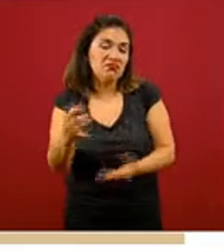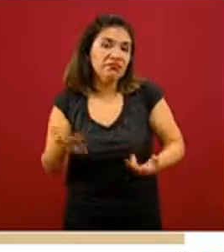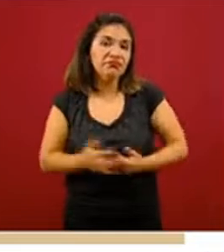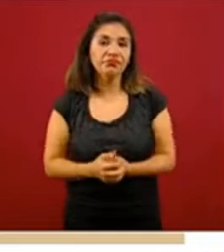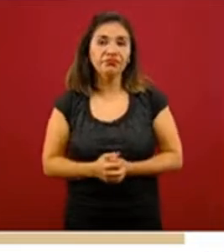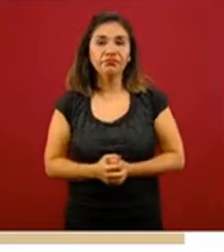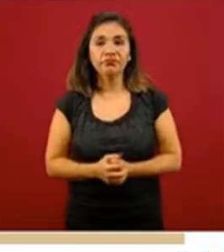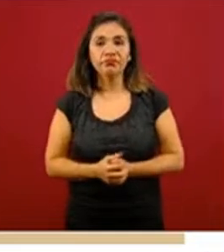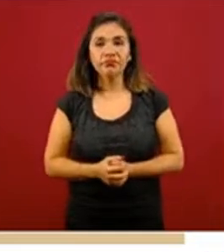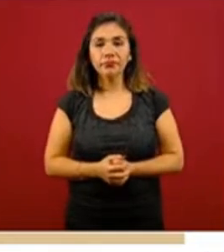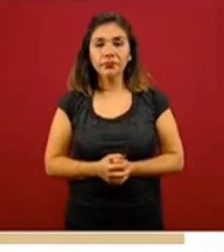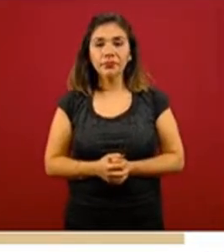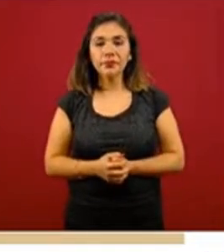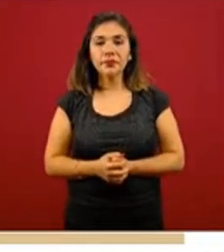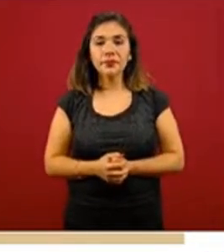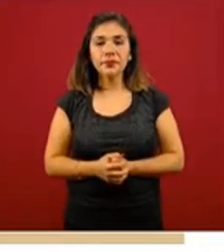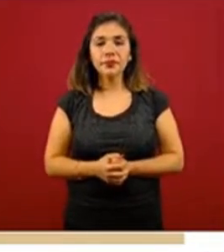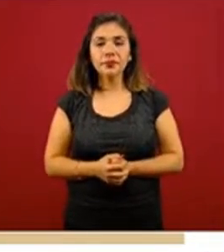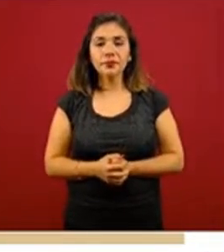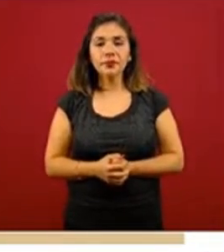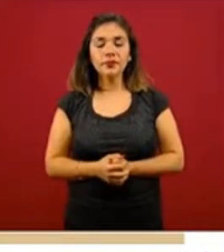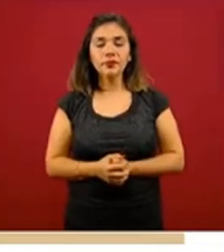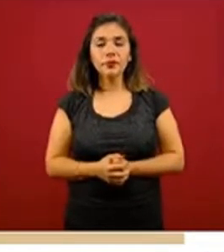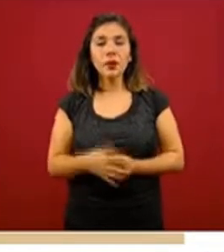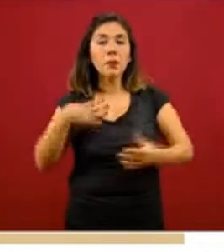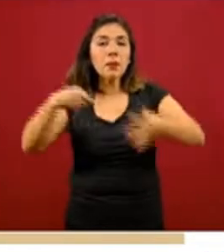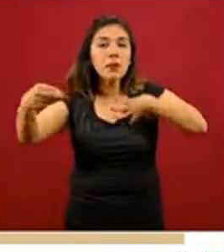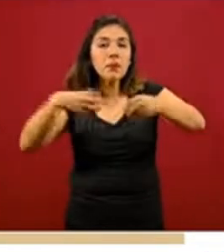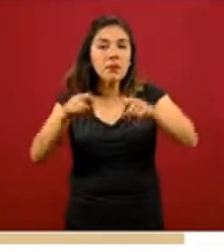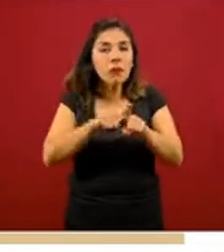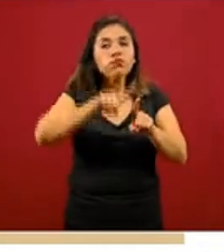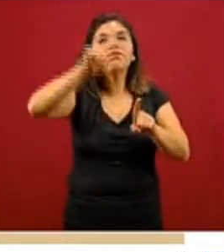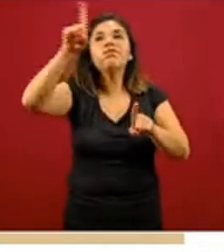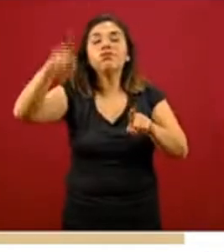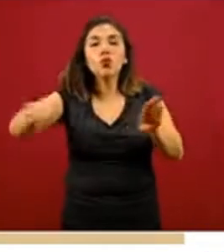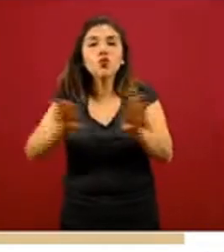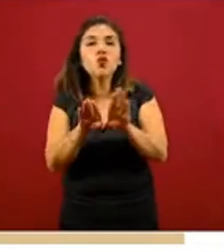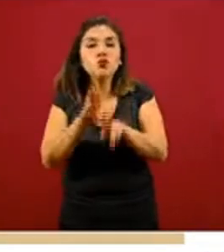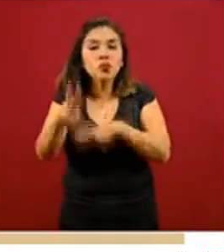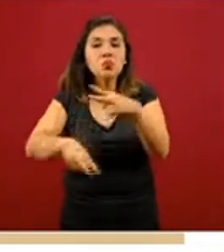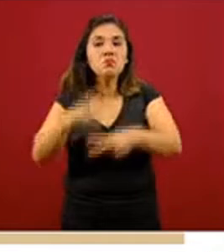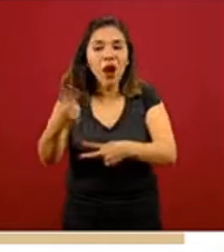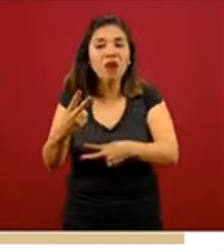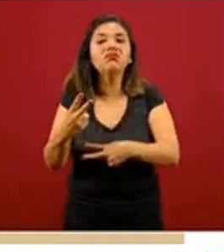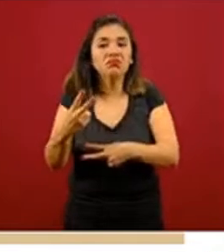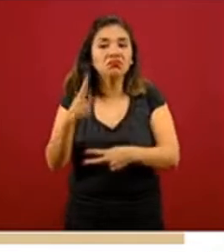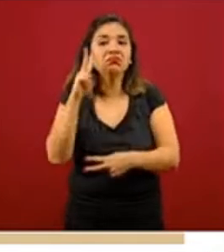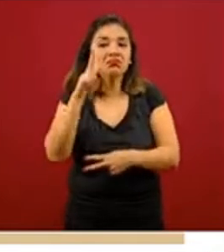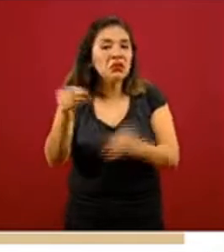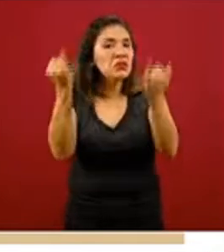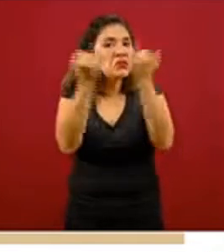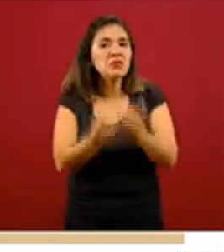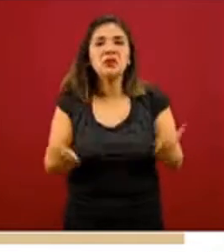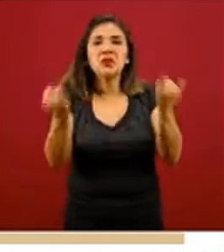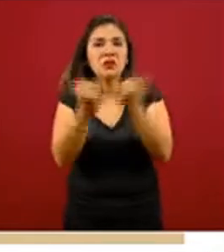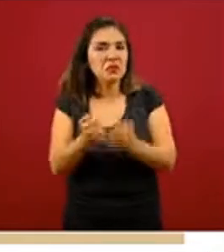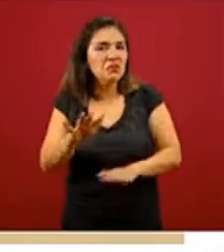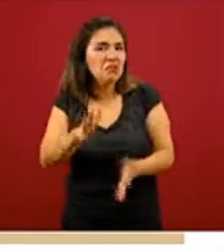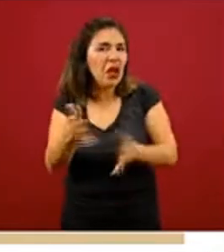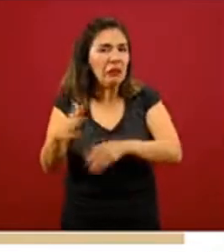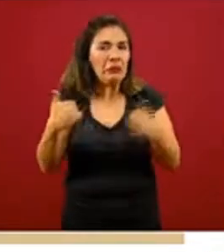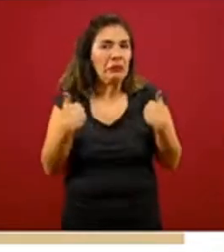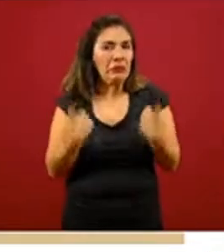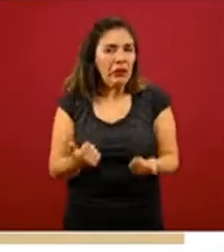la siguiente diapositiva, es la curva epidémica, prácticamente ha tenido una tendencia similar. Aquí podemos ver